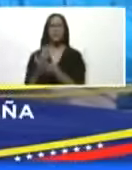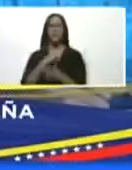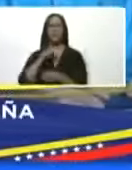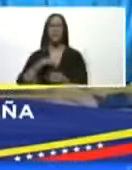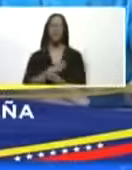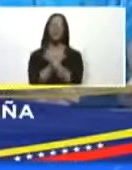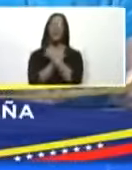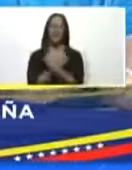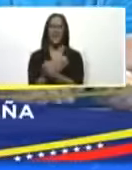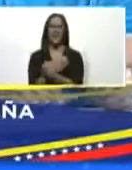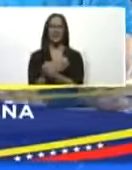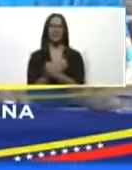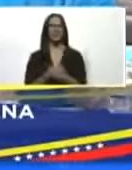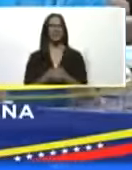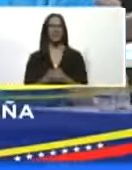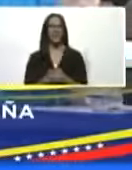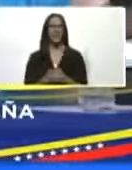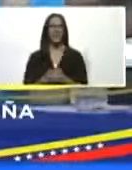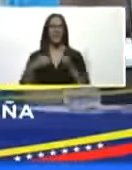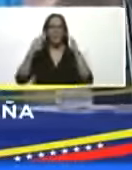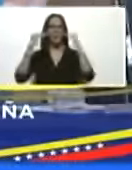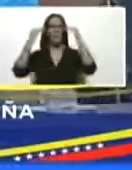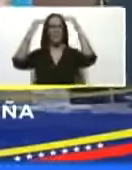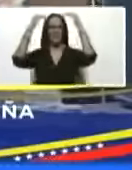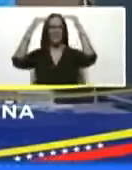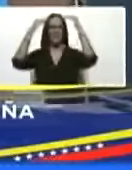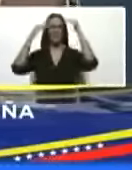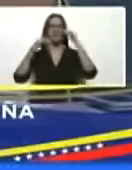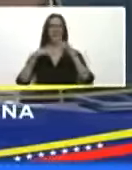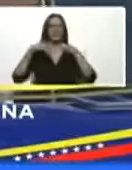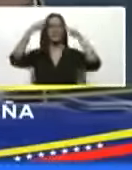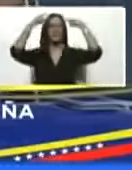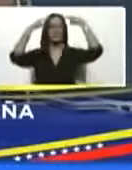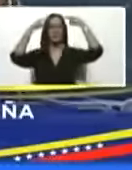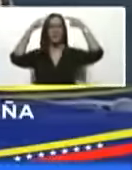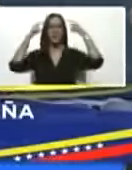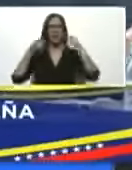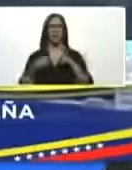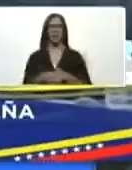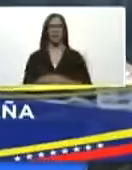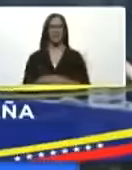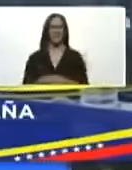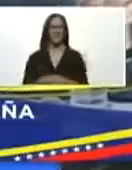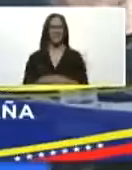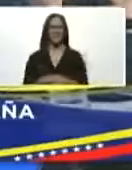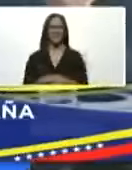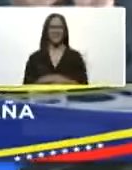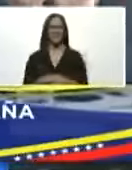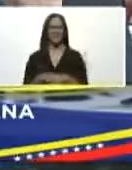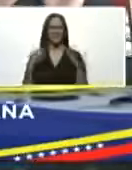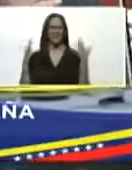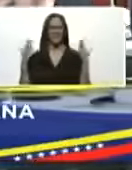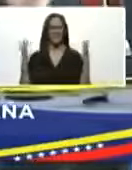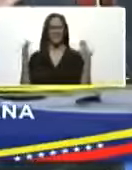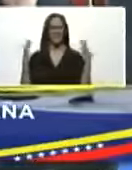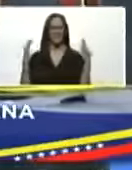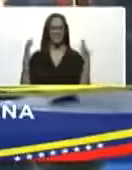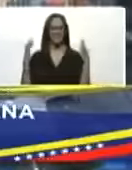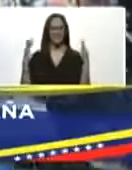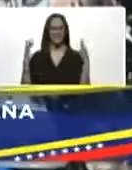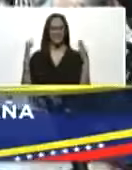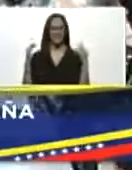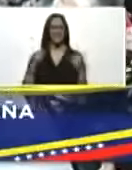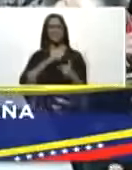amado e inolvidable comandante Hugo Rafael Chávez Frías.